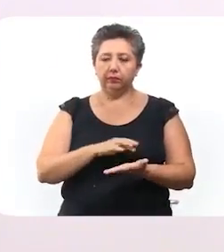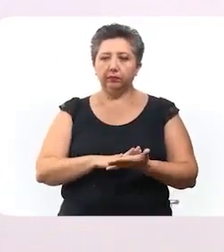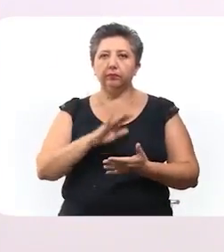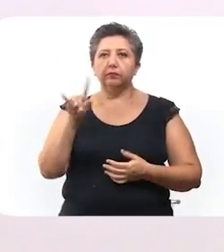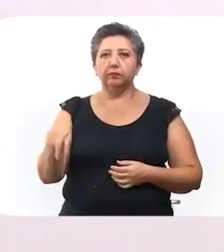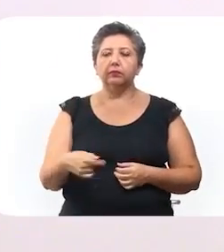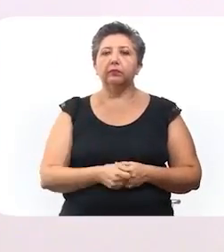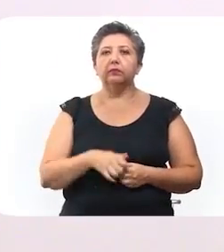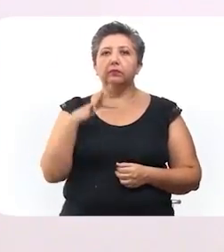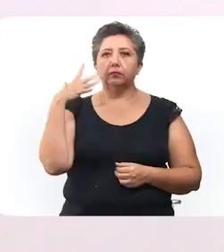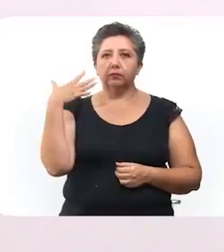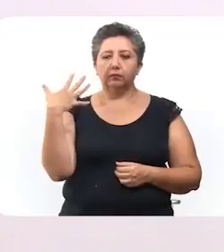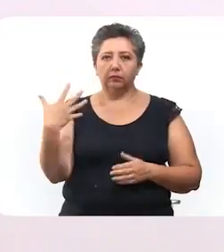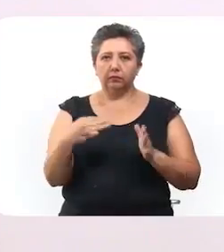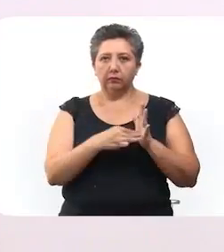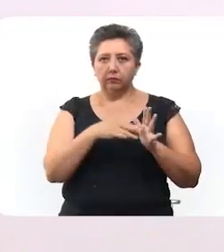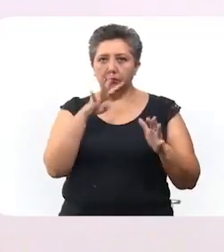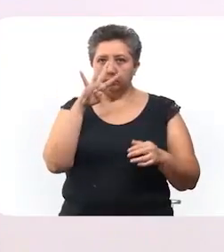contagios registrados, que son